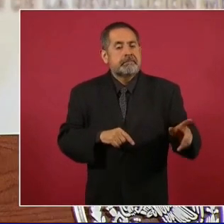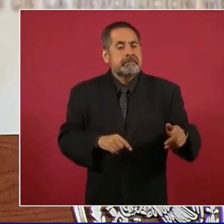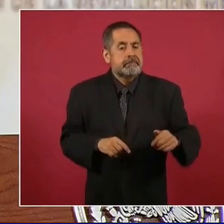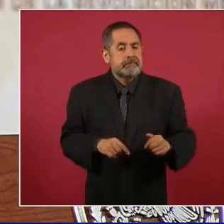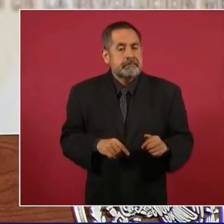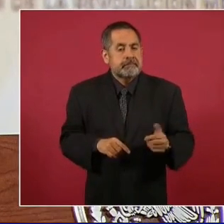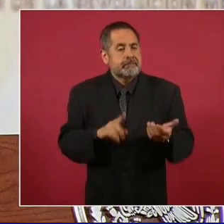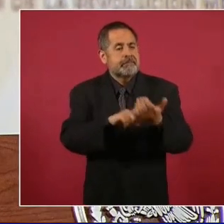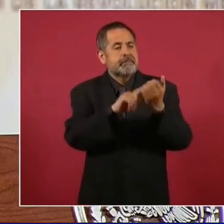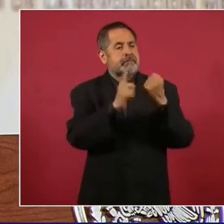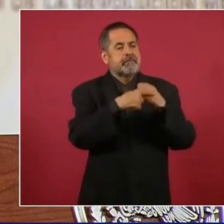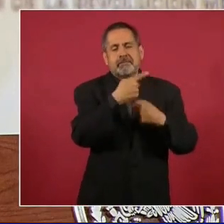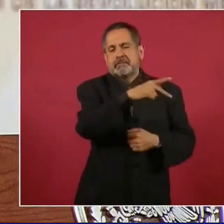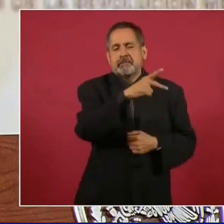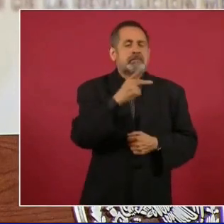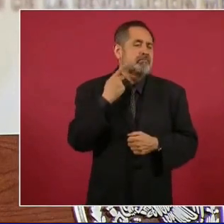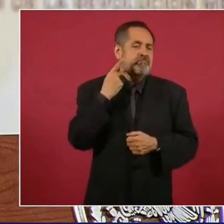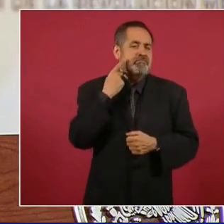de la política